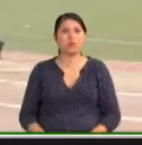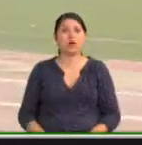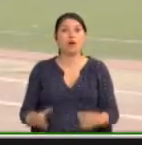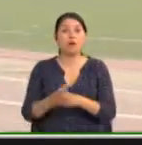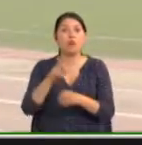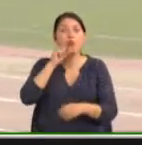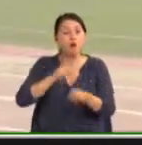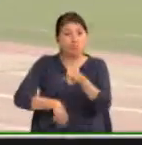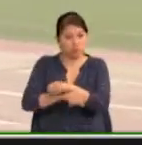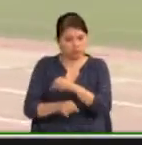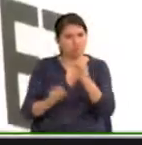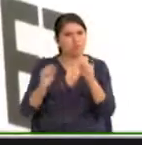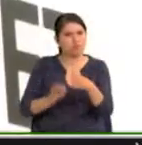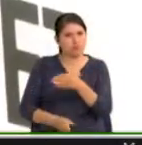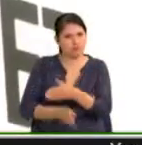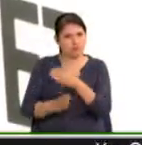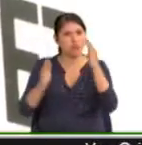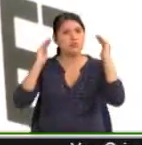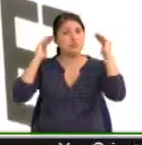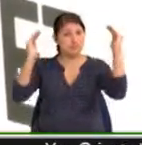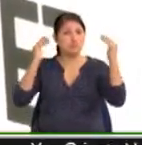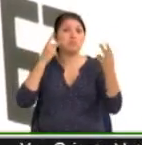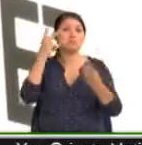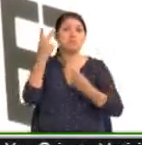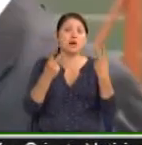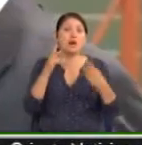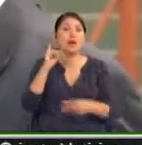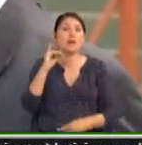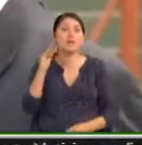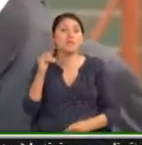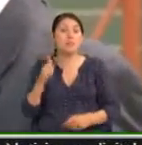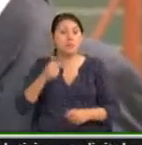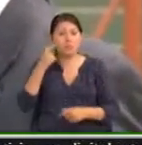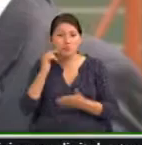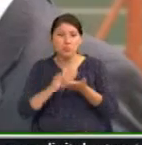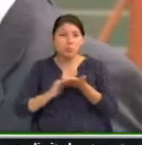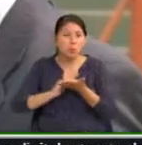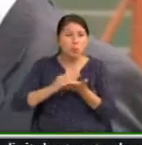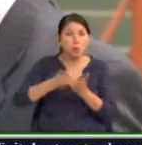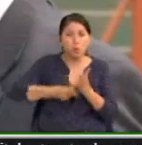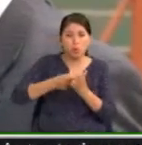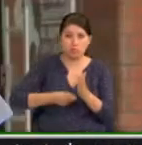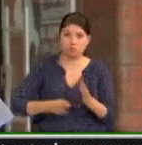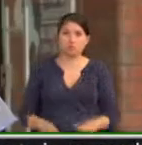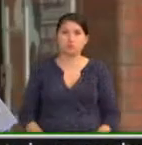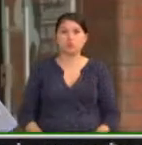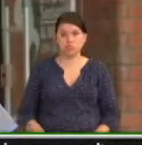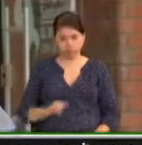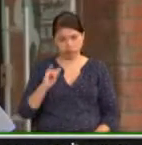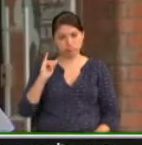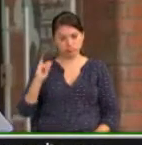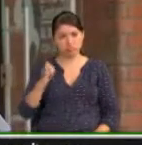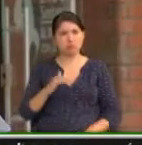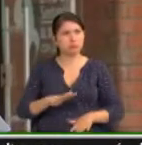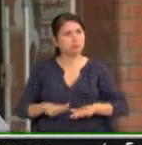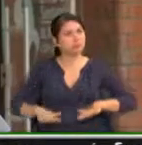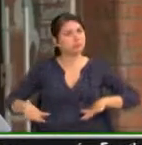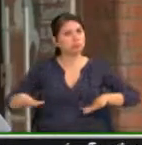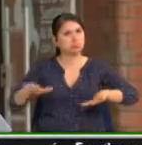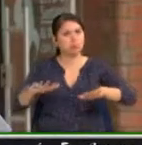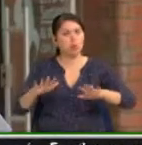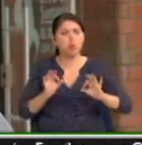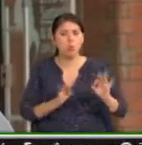Atlético Bucaramanga podría continuar en su estadio. Bajo visita de Dimayor se espera corregir sobre la marcha. Sí, realmente las condiciones